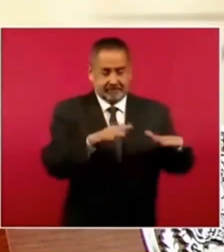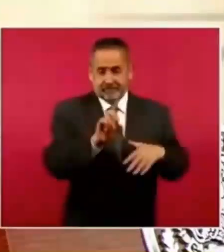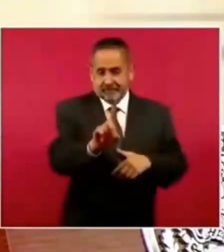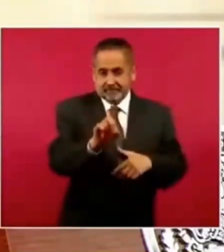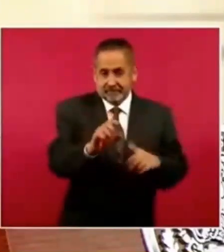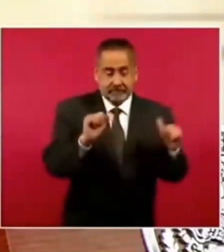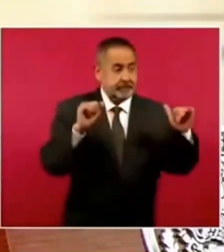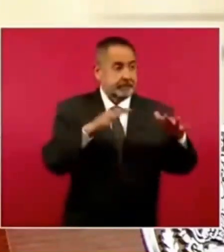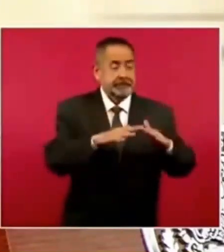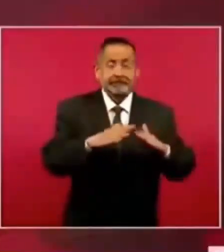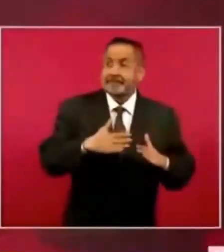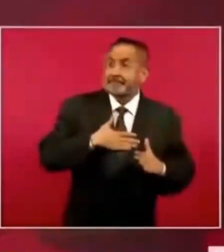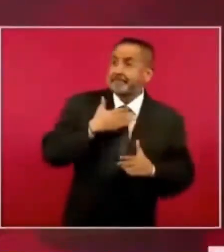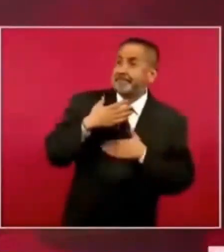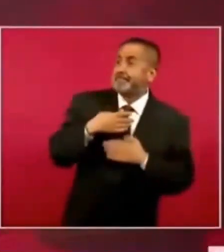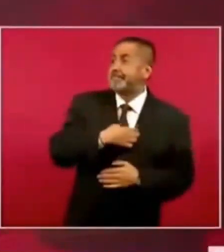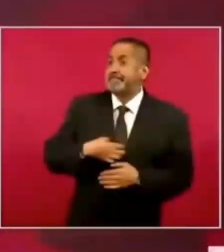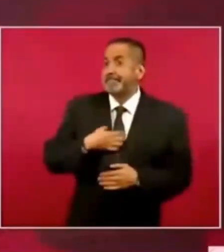alegre,